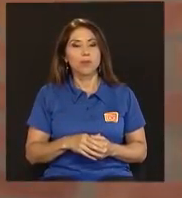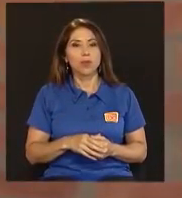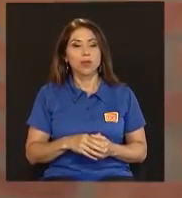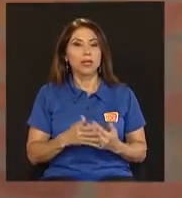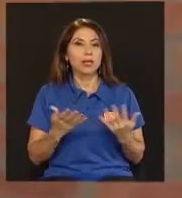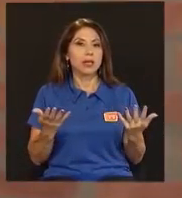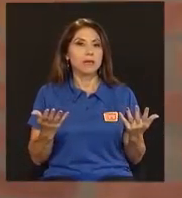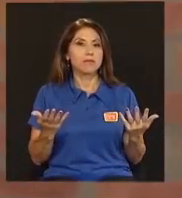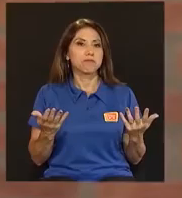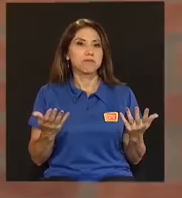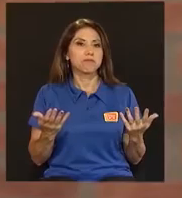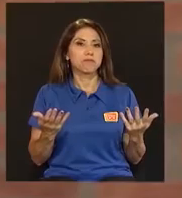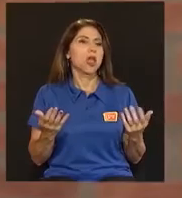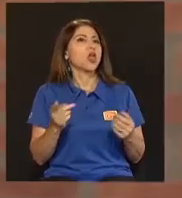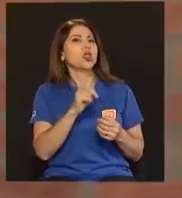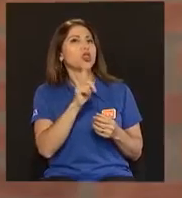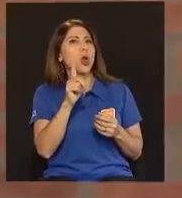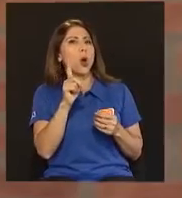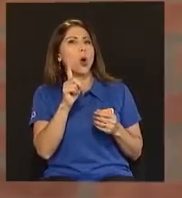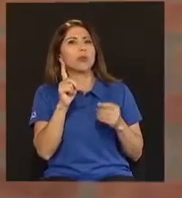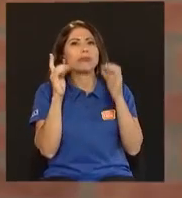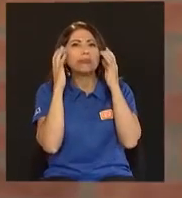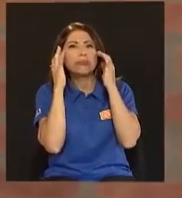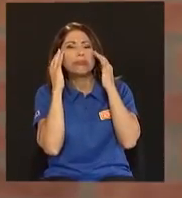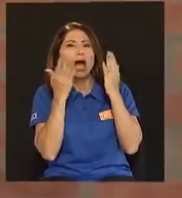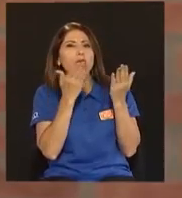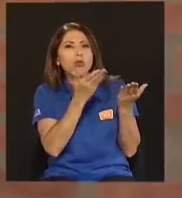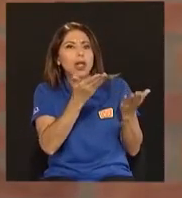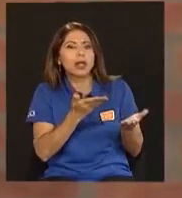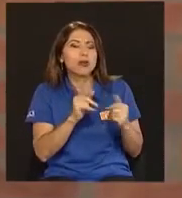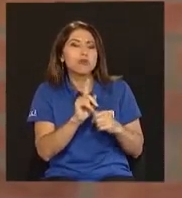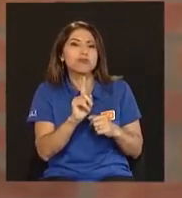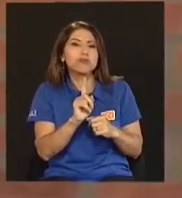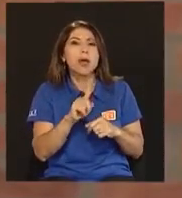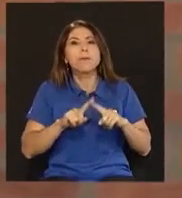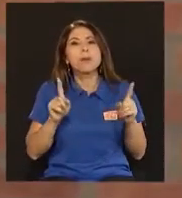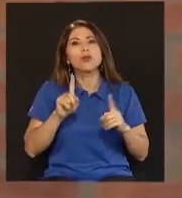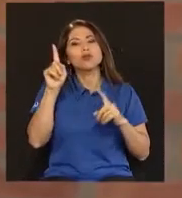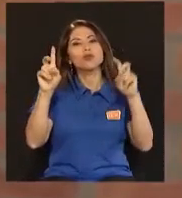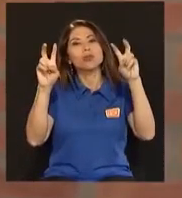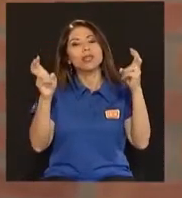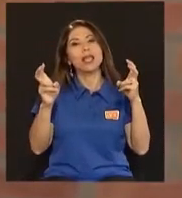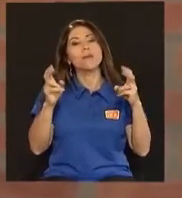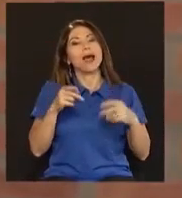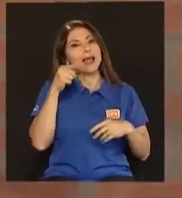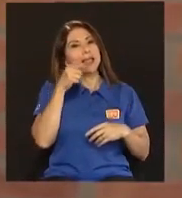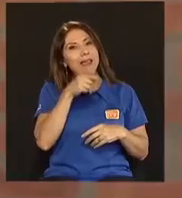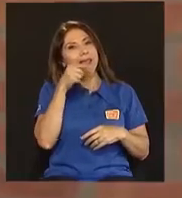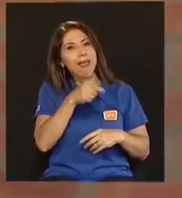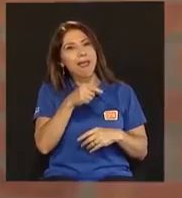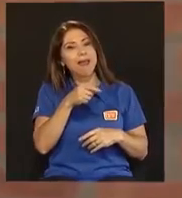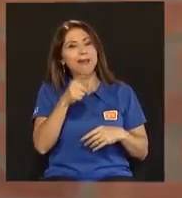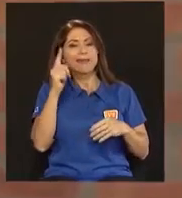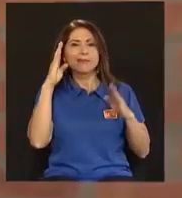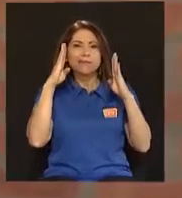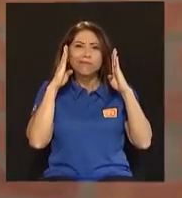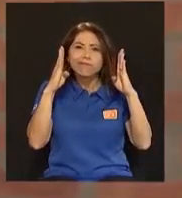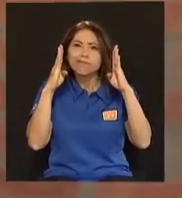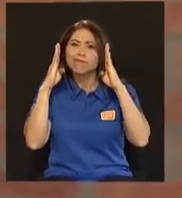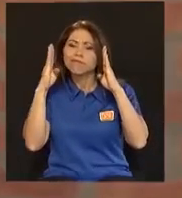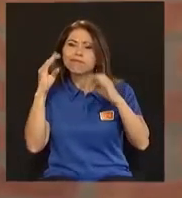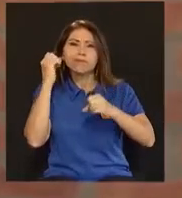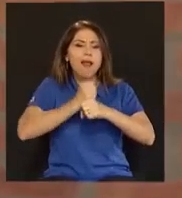no desvela don Danilo, sino que es un tema al cual él le ha dedicado atención,